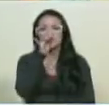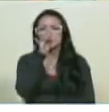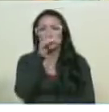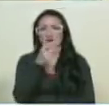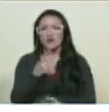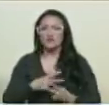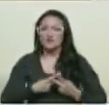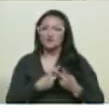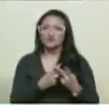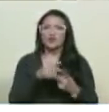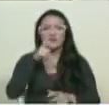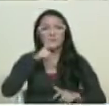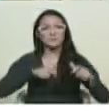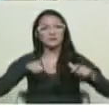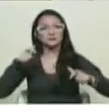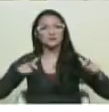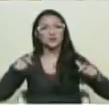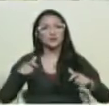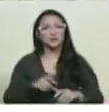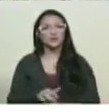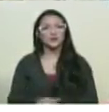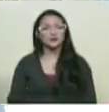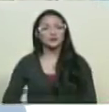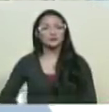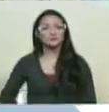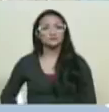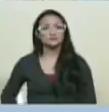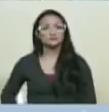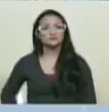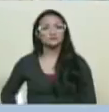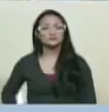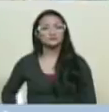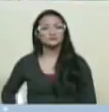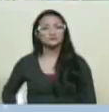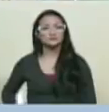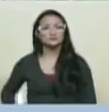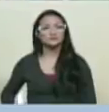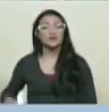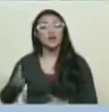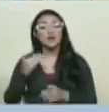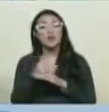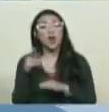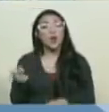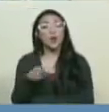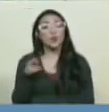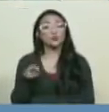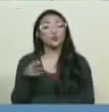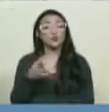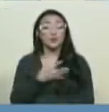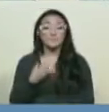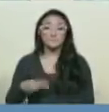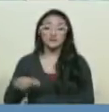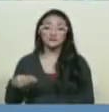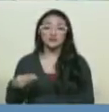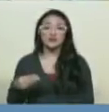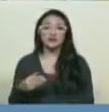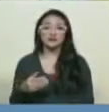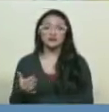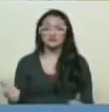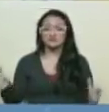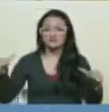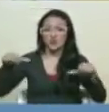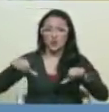de la gente. Y nuevamente ocurre en Honduras, donde un presidente previamente fue